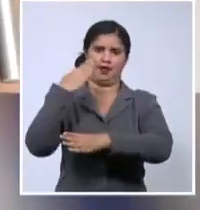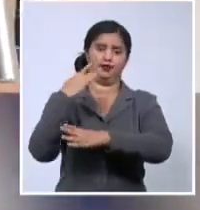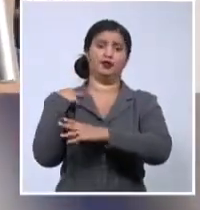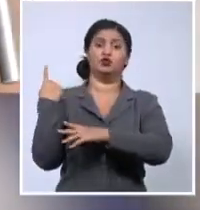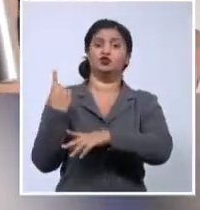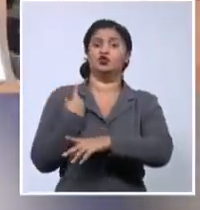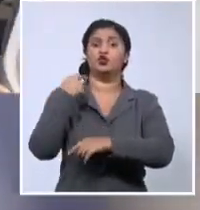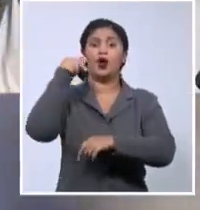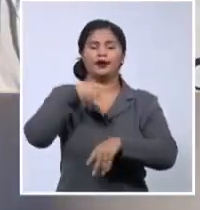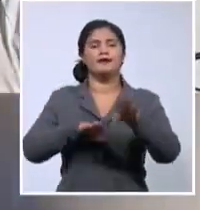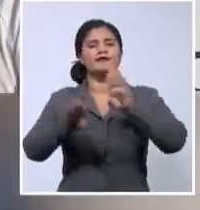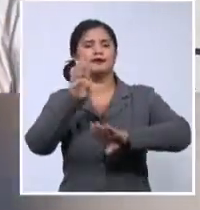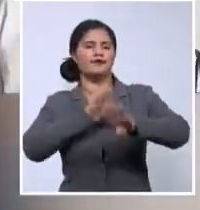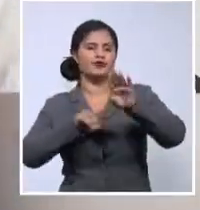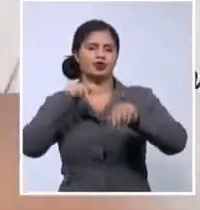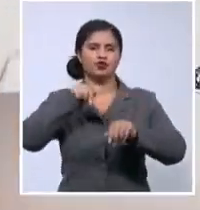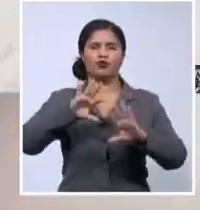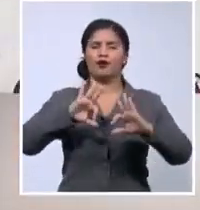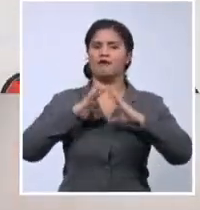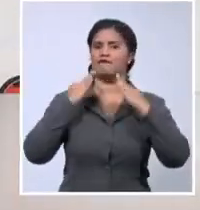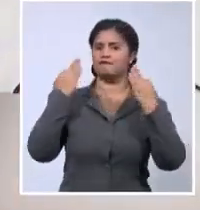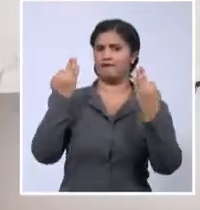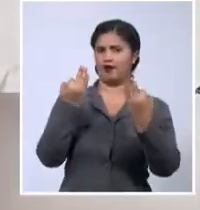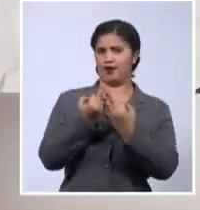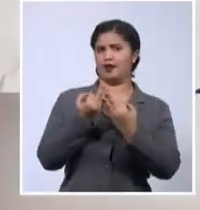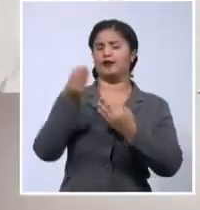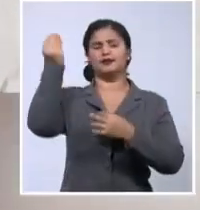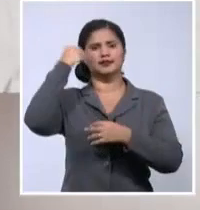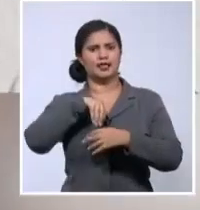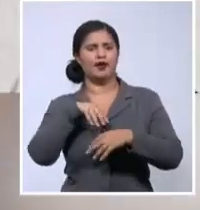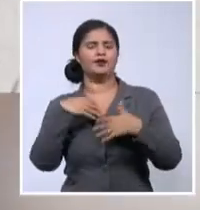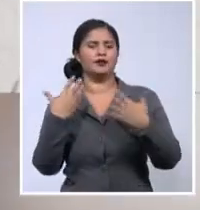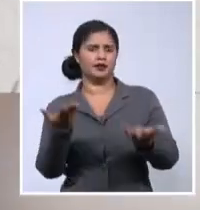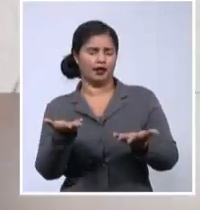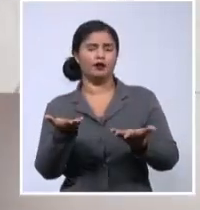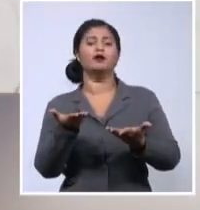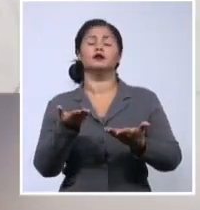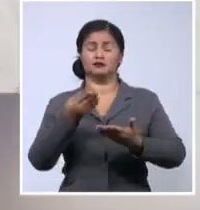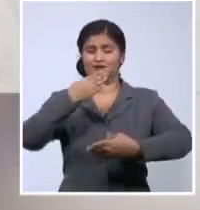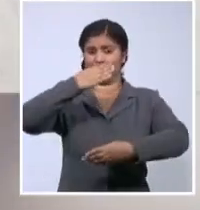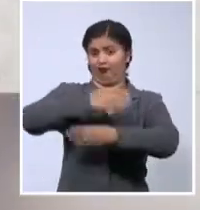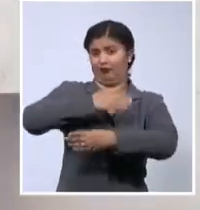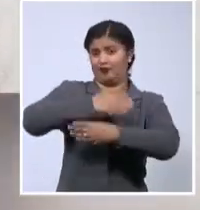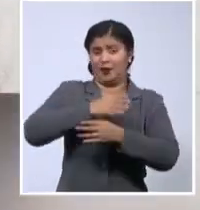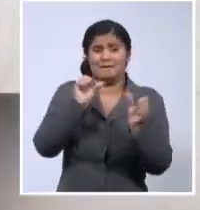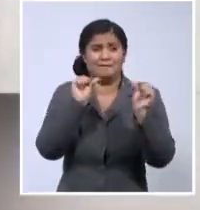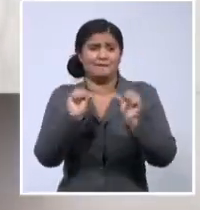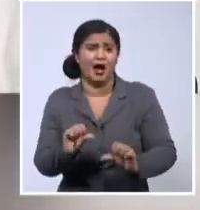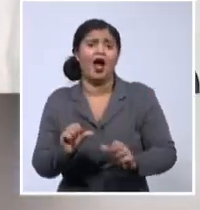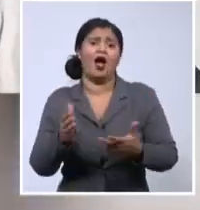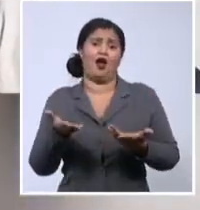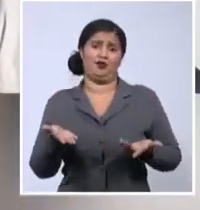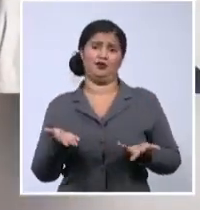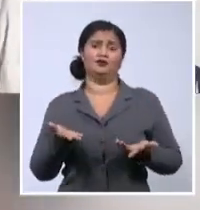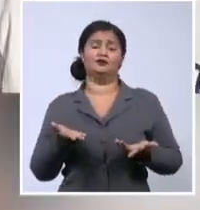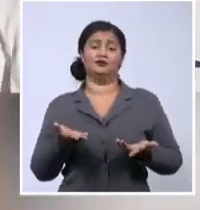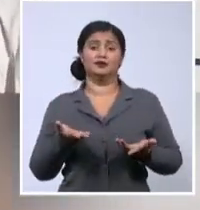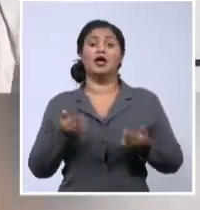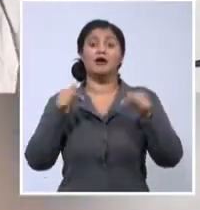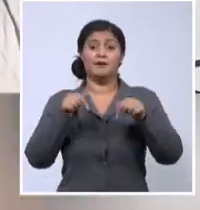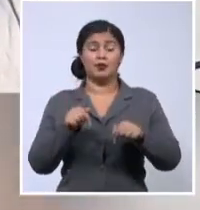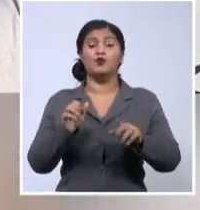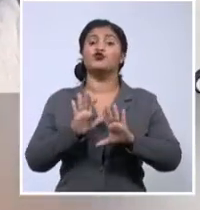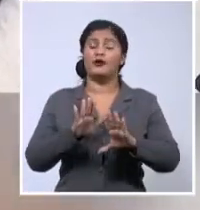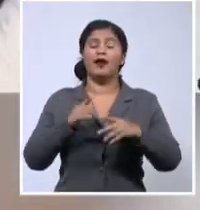sanciones que castigan a la familia cubana a ambos lados del estrecho de la florida y además de eso para que cese el bloqueo